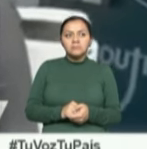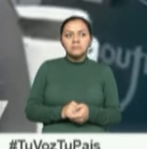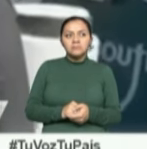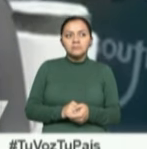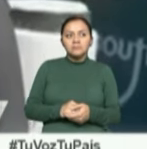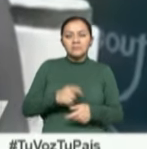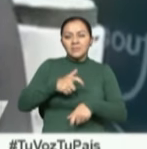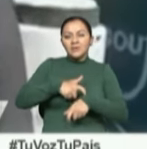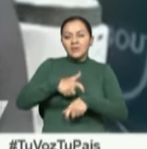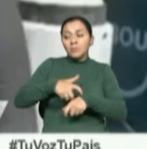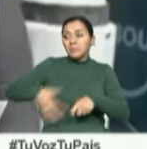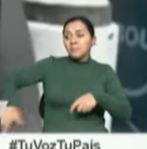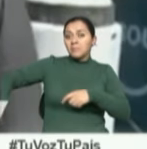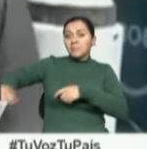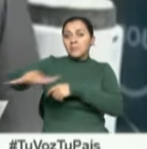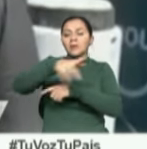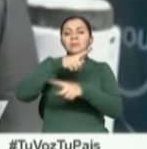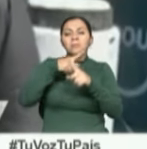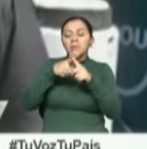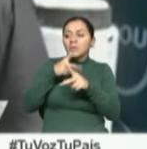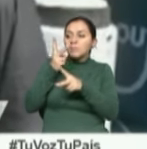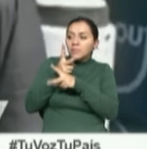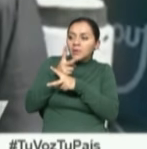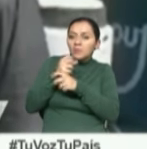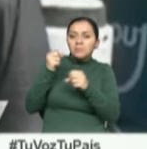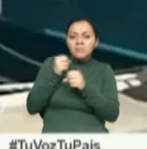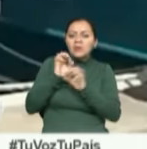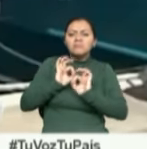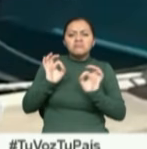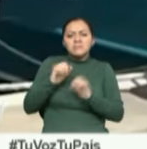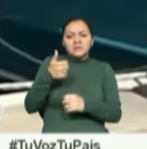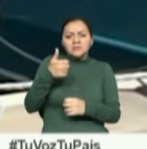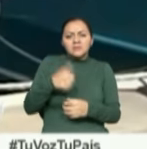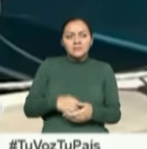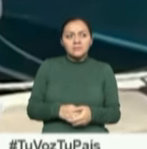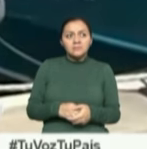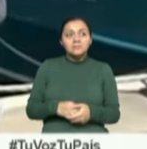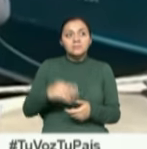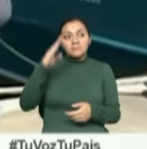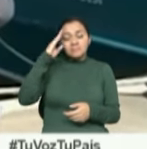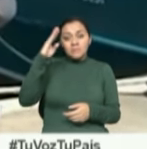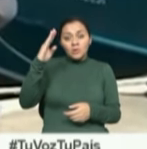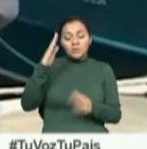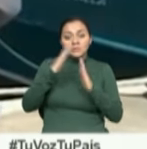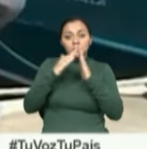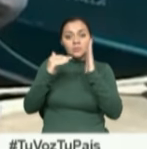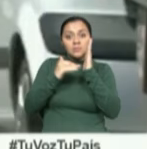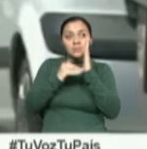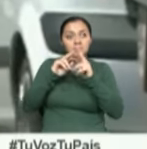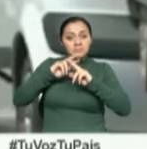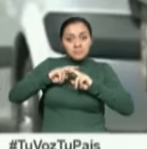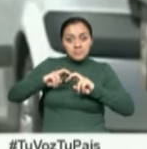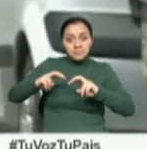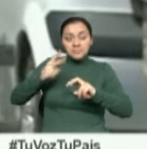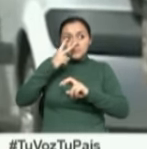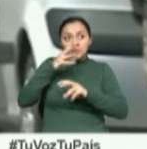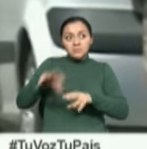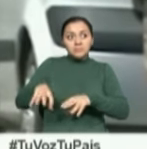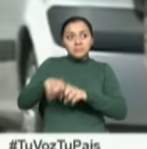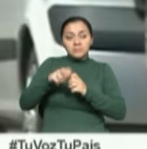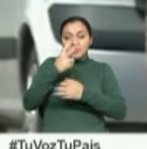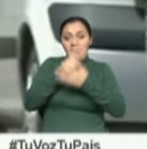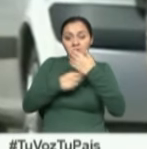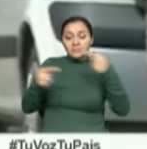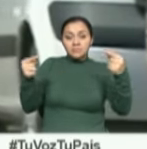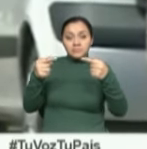Pasó mucho tiempo en el mar, pero nunca la vi en peligro, nunca estuvimos en peligro. La policía neozelandesa investiga si Landon, cuya custodia de la hija se disputa